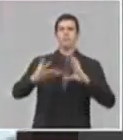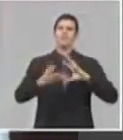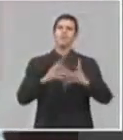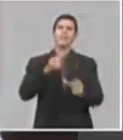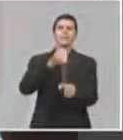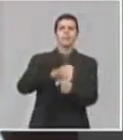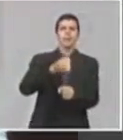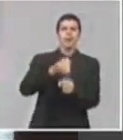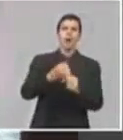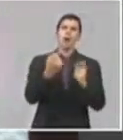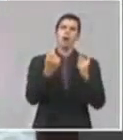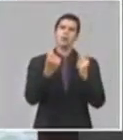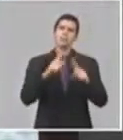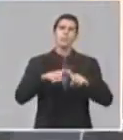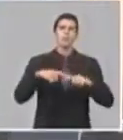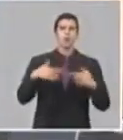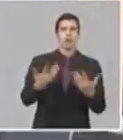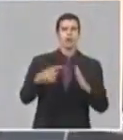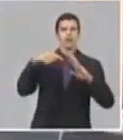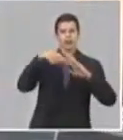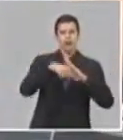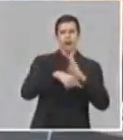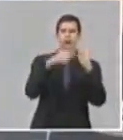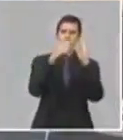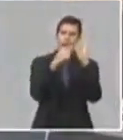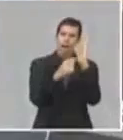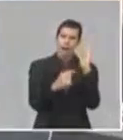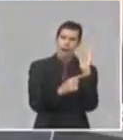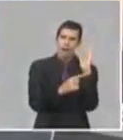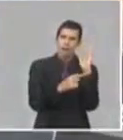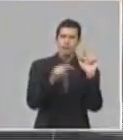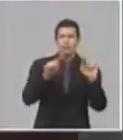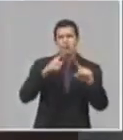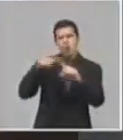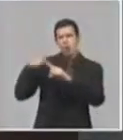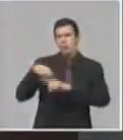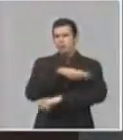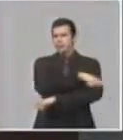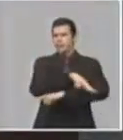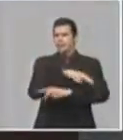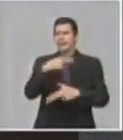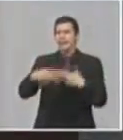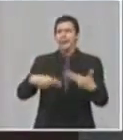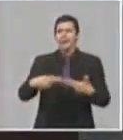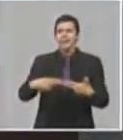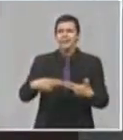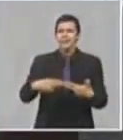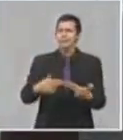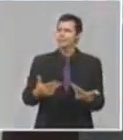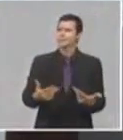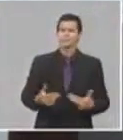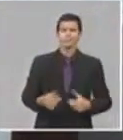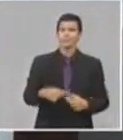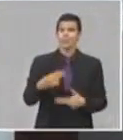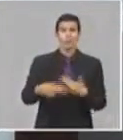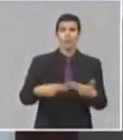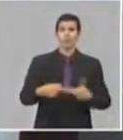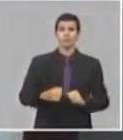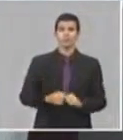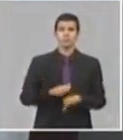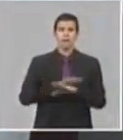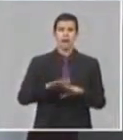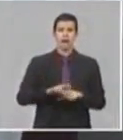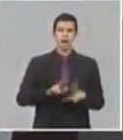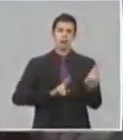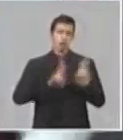medida que vayamos aplicando las medidas ahora bien al sacar a notar no conocer las notas han sacado sólo una medida